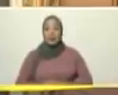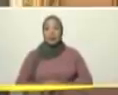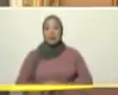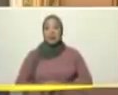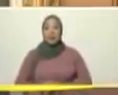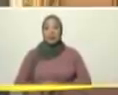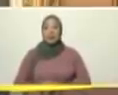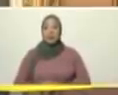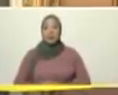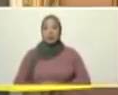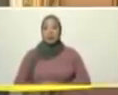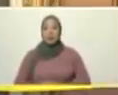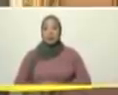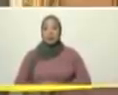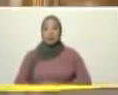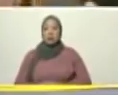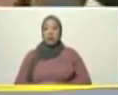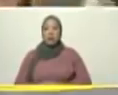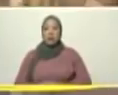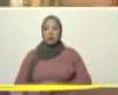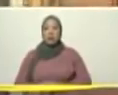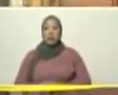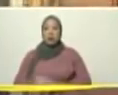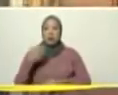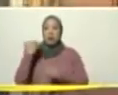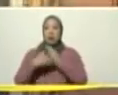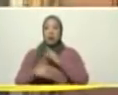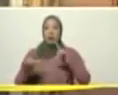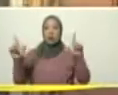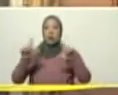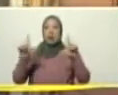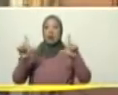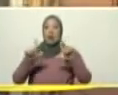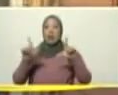Y pusieron la transmisión en vivo y directo.